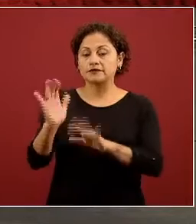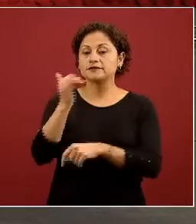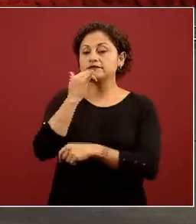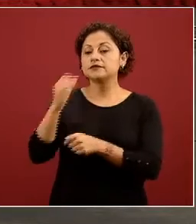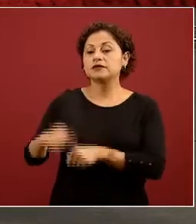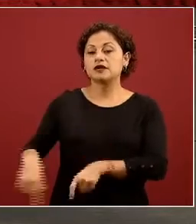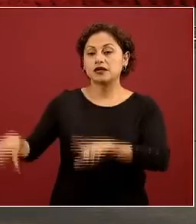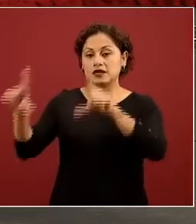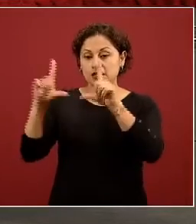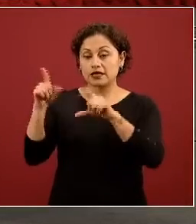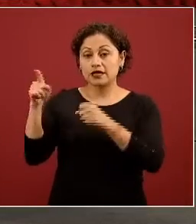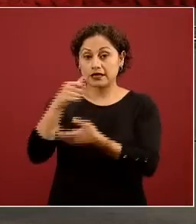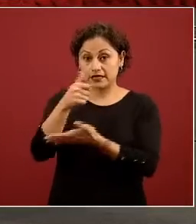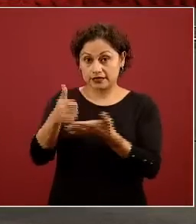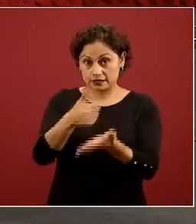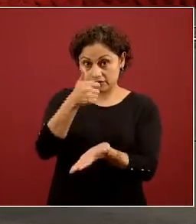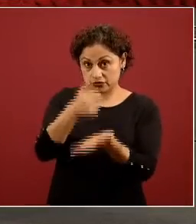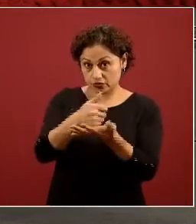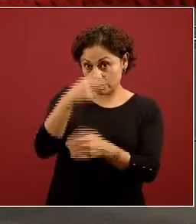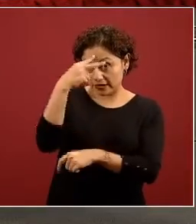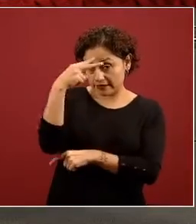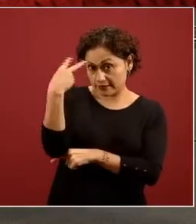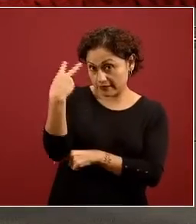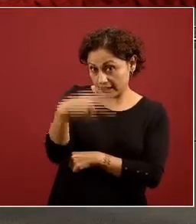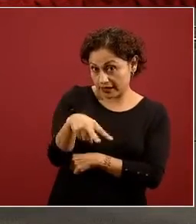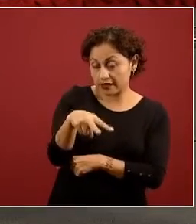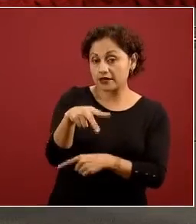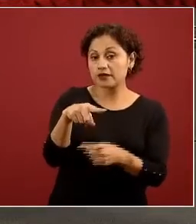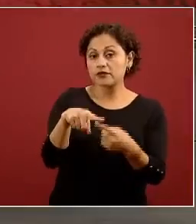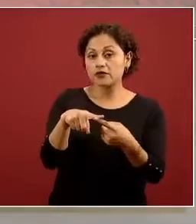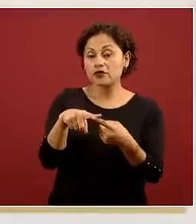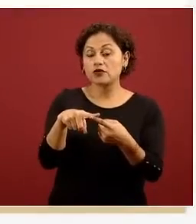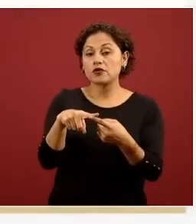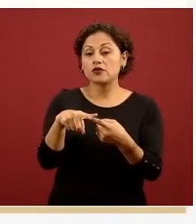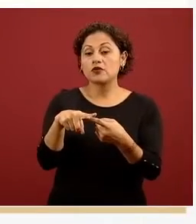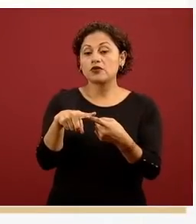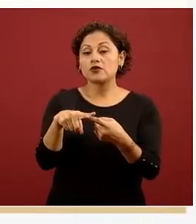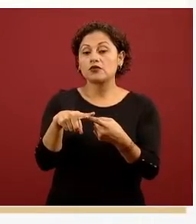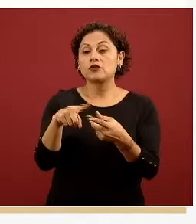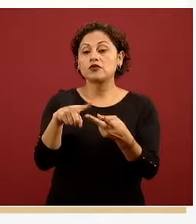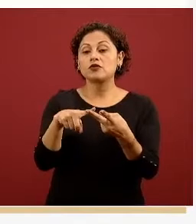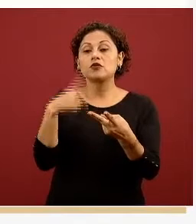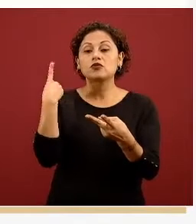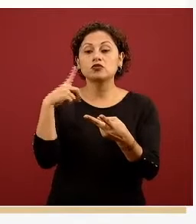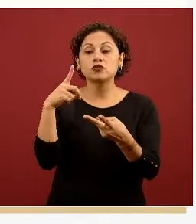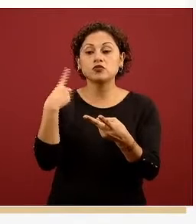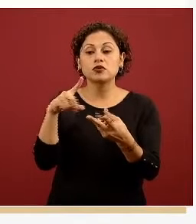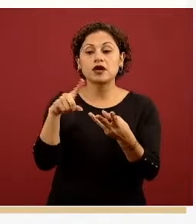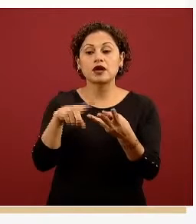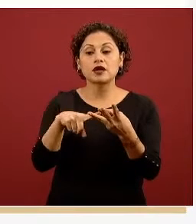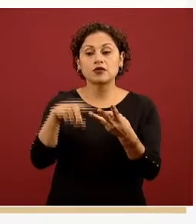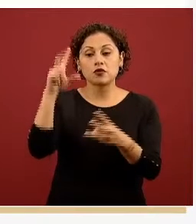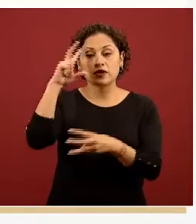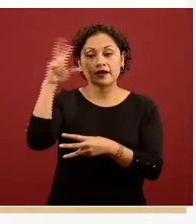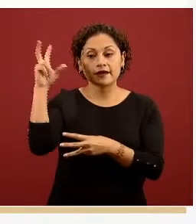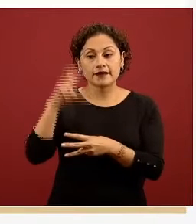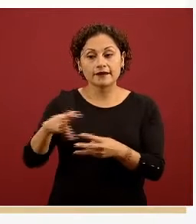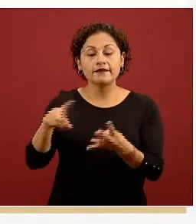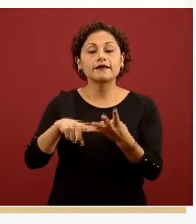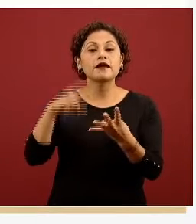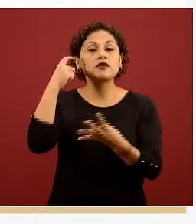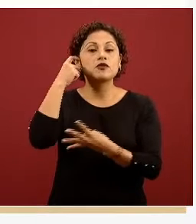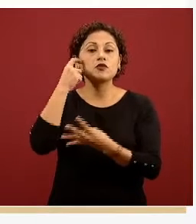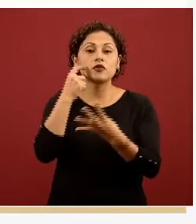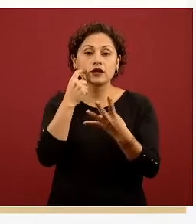de México y los siguientes 8 estados, aquí señalamos a Durango, Hidalgo y Guerrero con